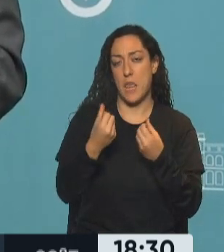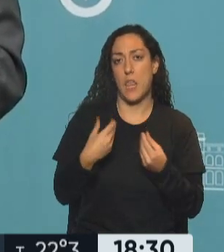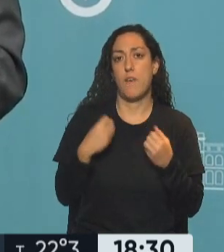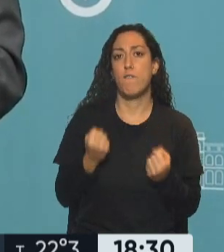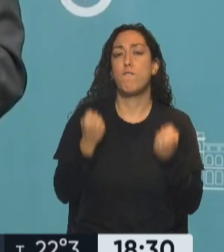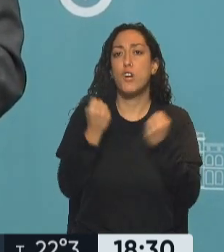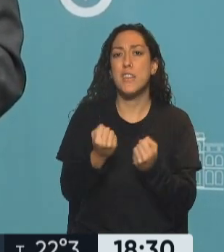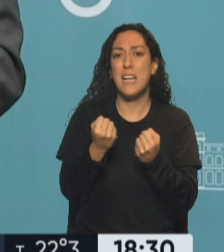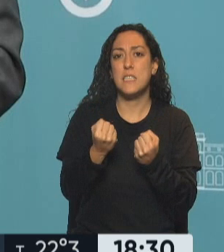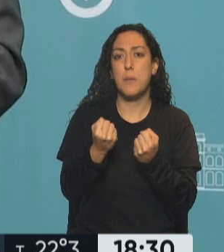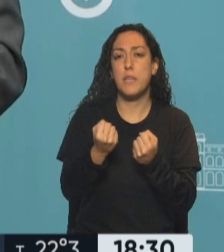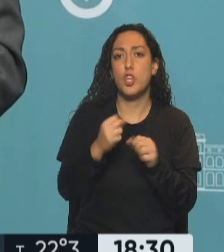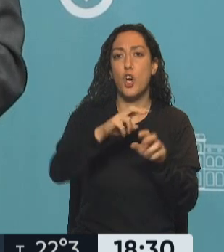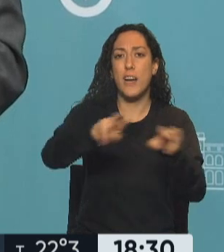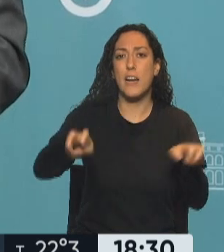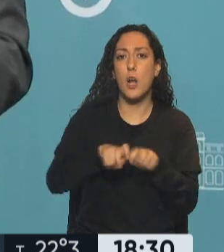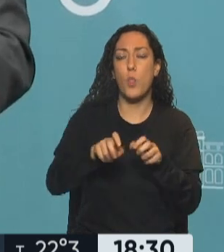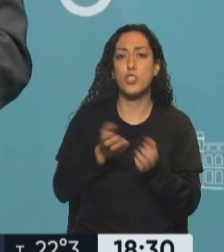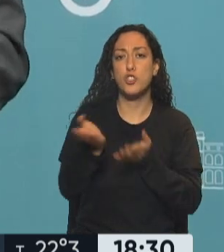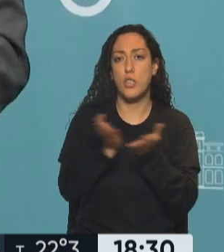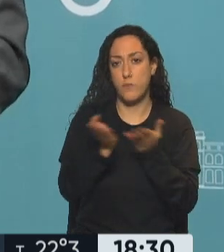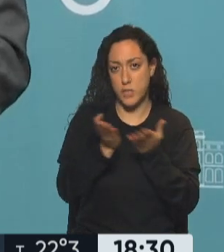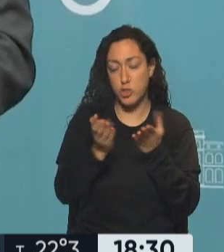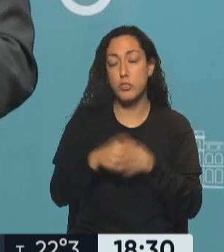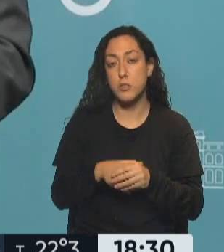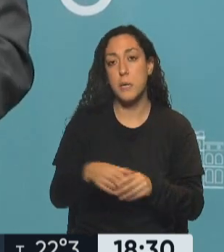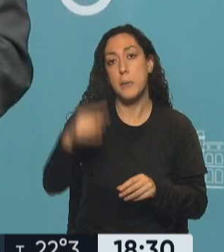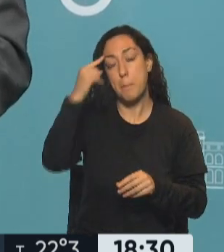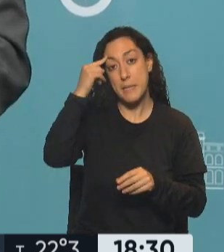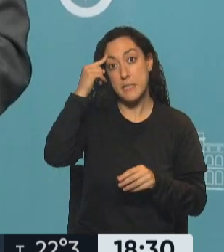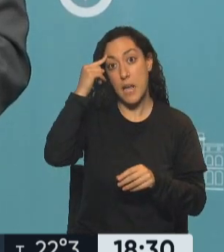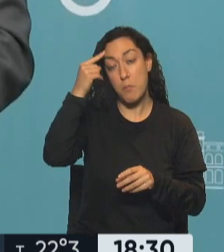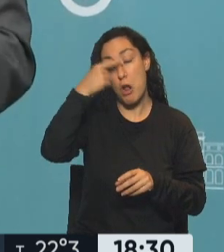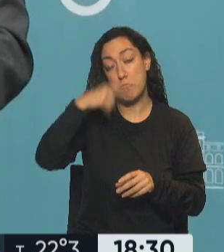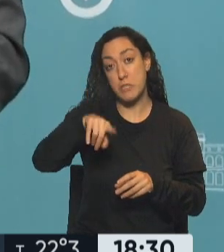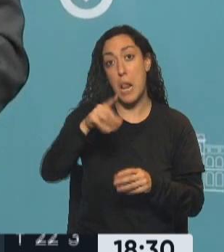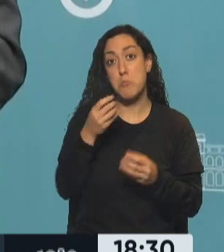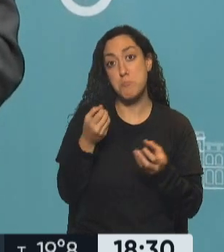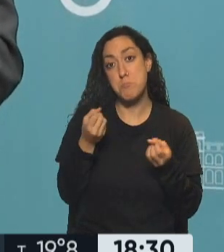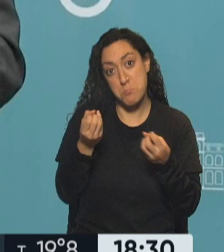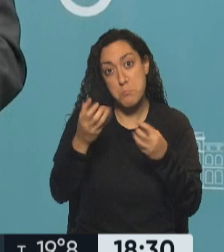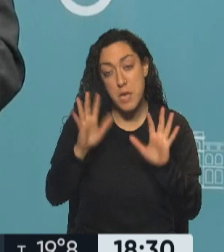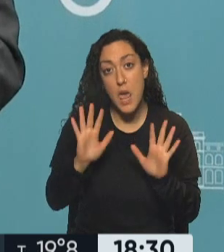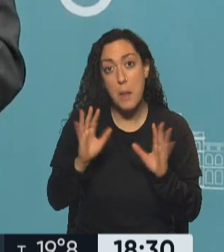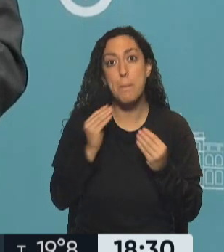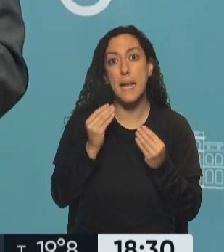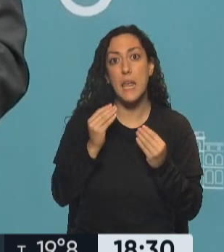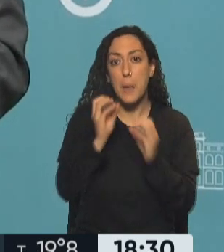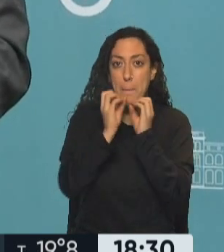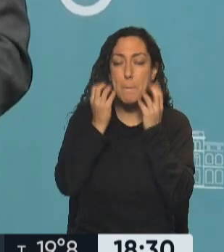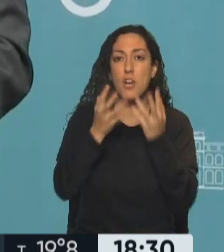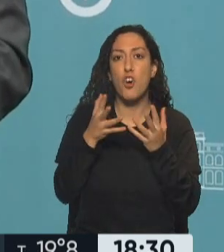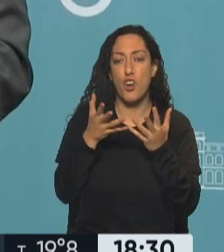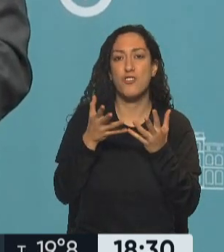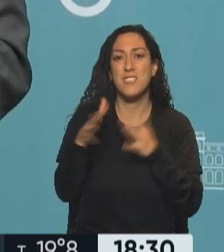de los servicios de recaudación. Consideramos que este es un buen resultado para regularizar una